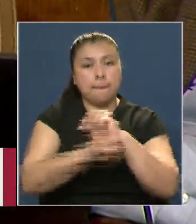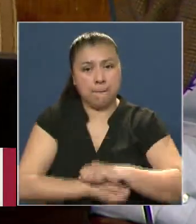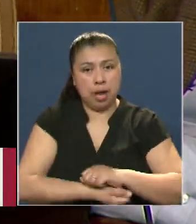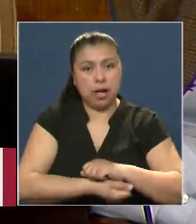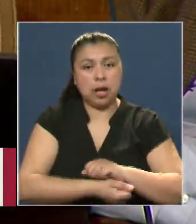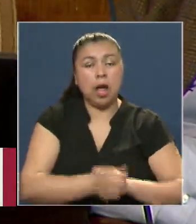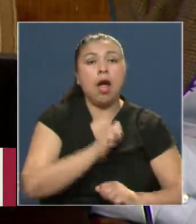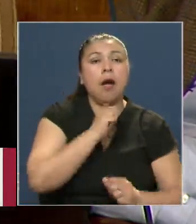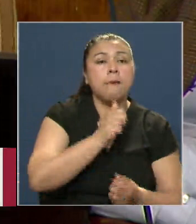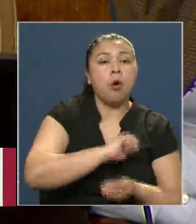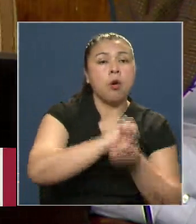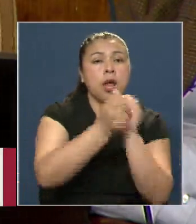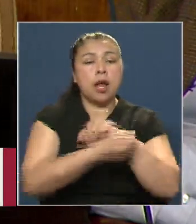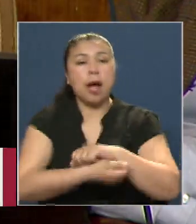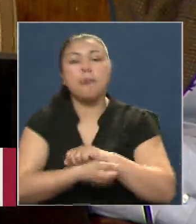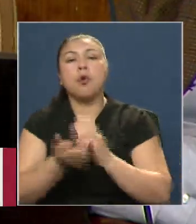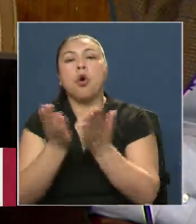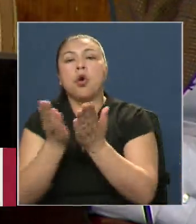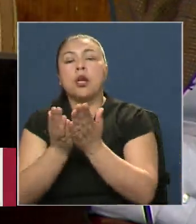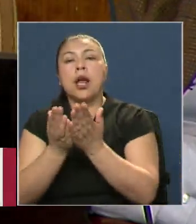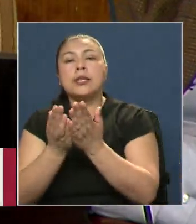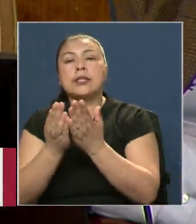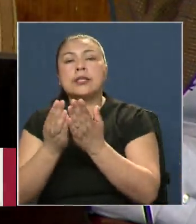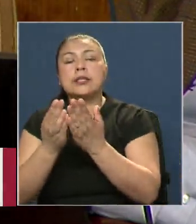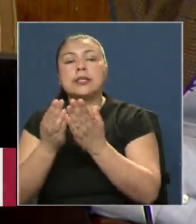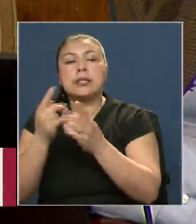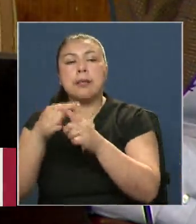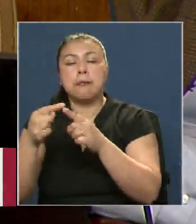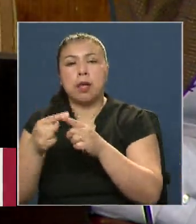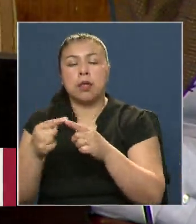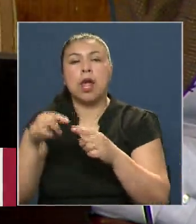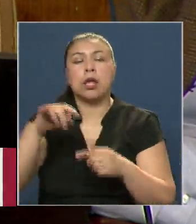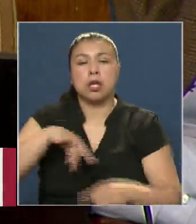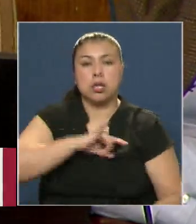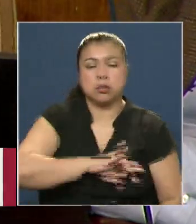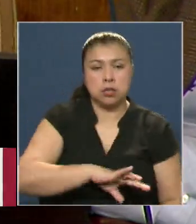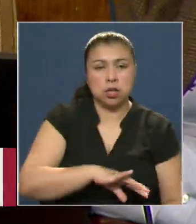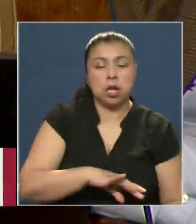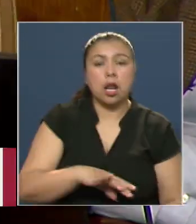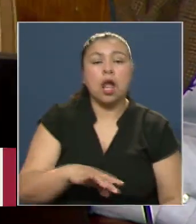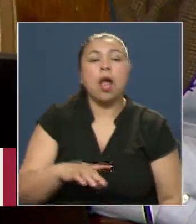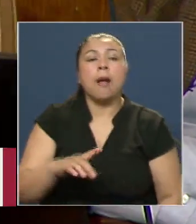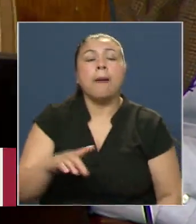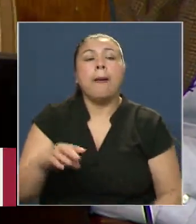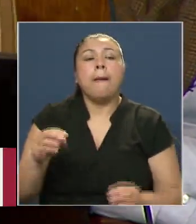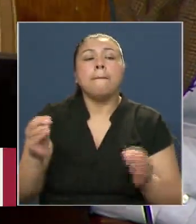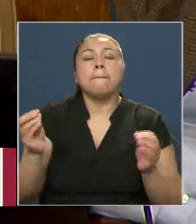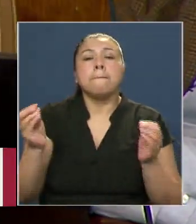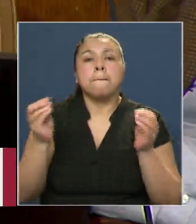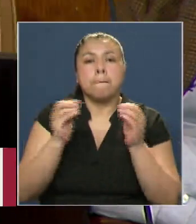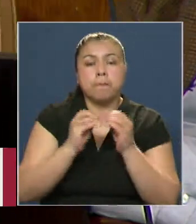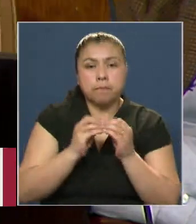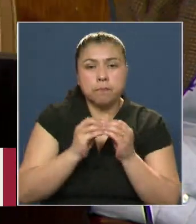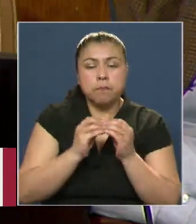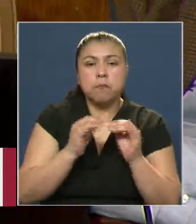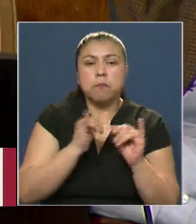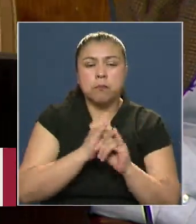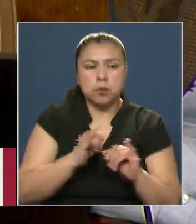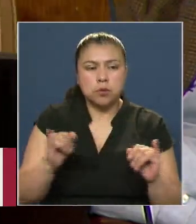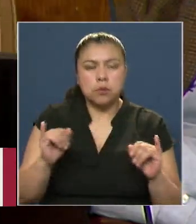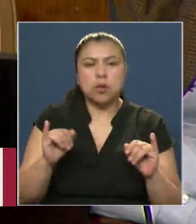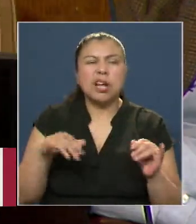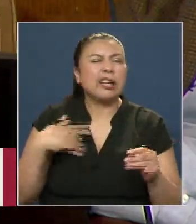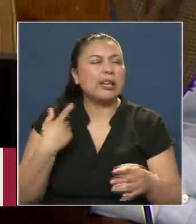movilidad económica y el crecimiento de la clase media en Chile se suma a una serie de otros antecedentes que dan cuenta de la